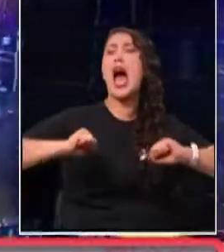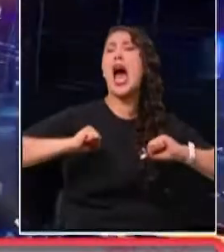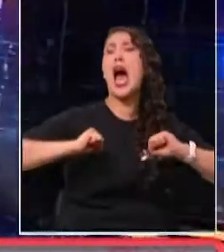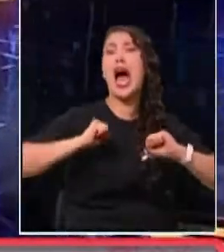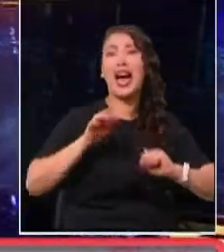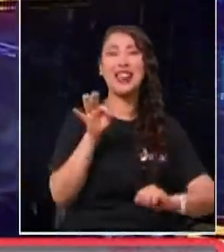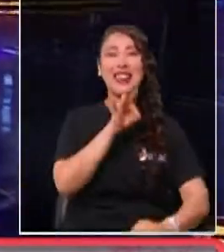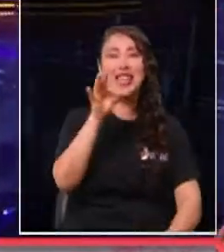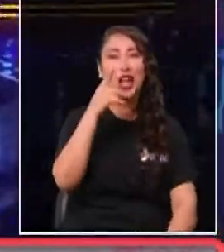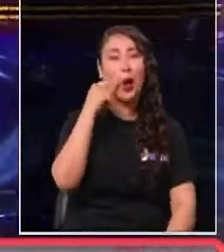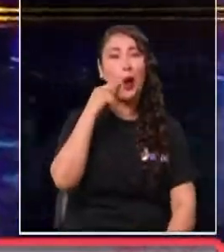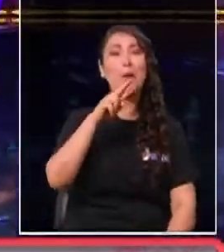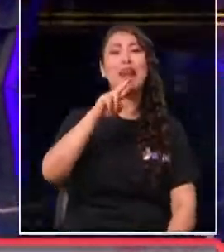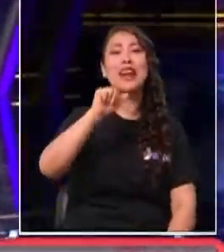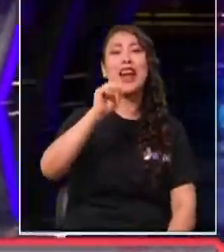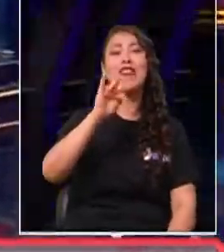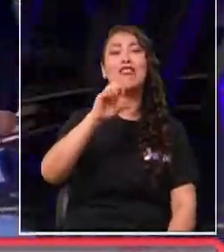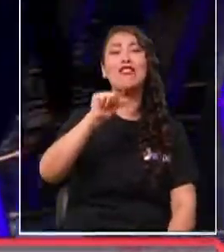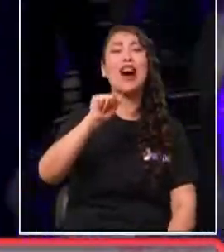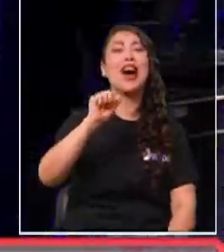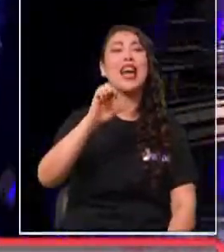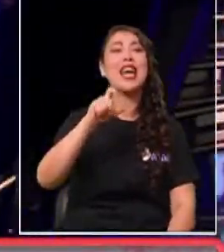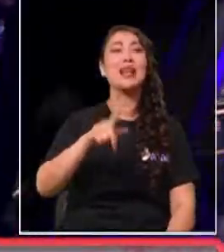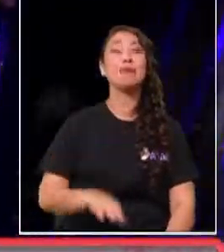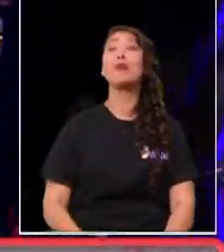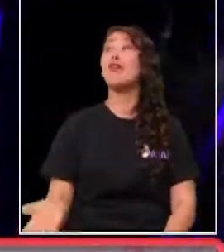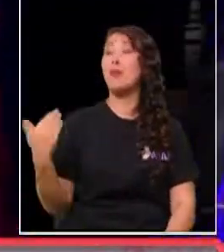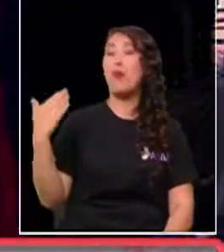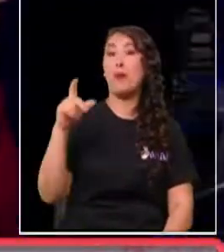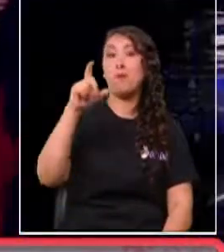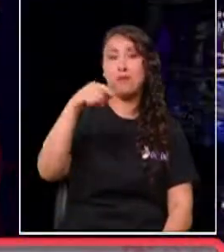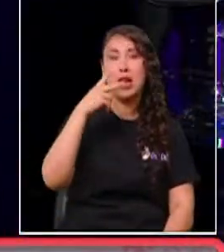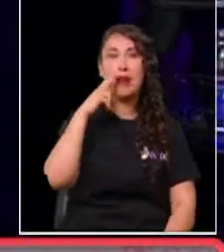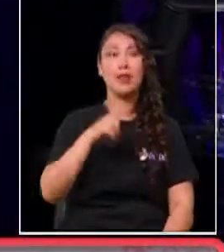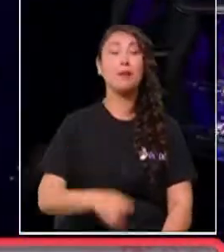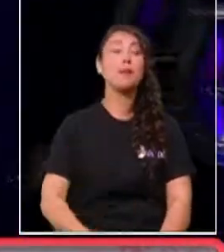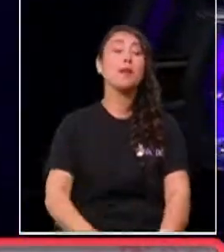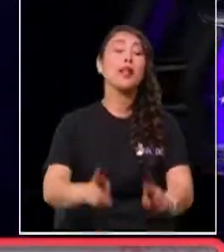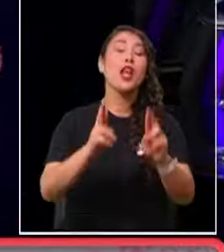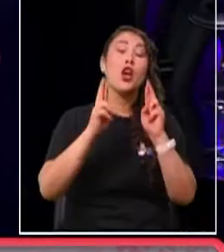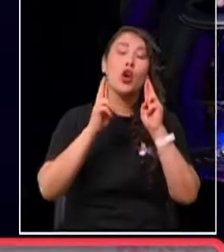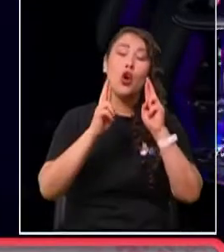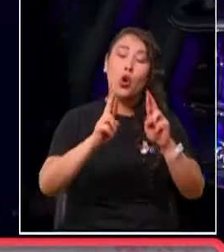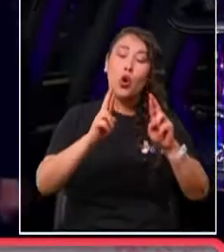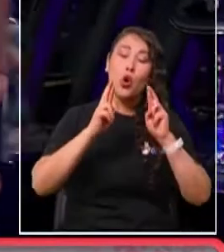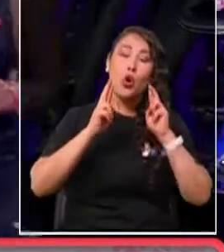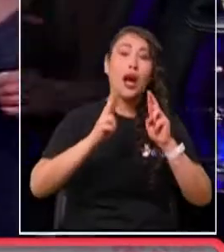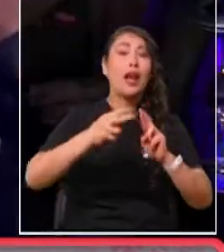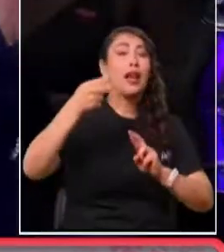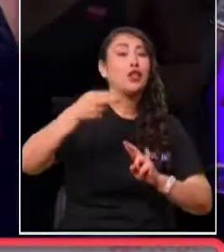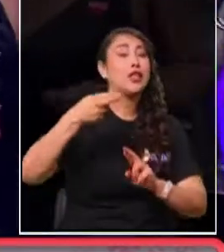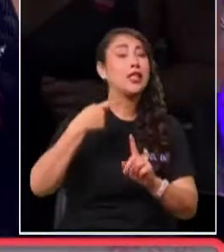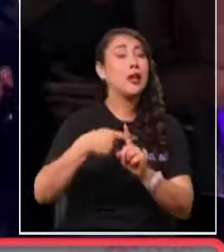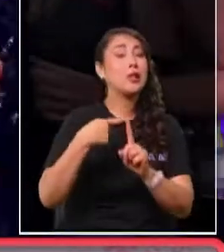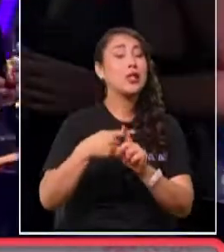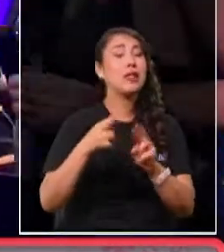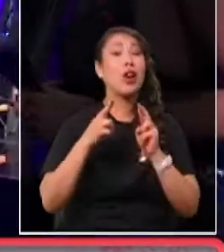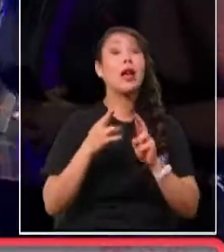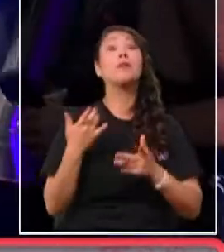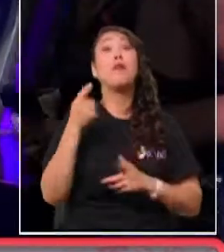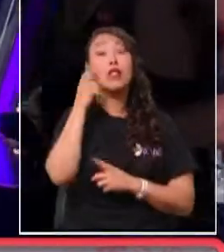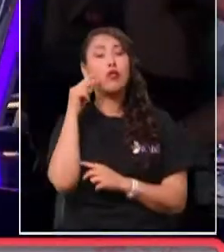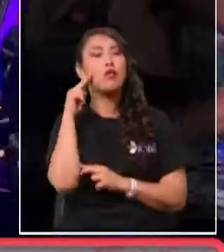Rafa, vamos, Rafa, vamos, Rafa. Bailaste todo, vamos. Ojalá que tengamos buenas noticias. Vamos a